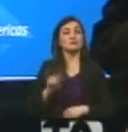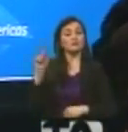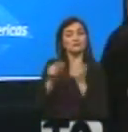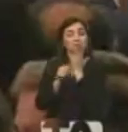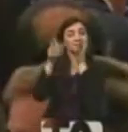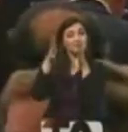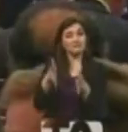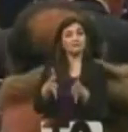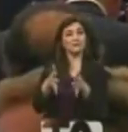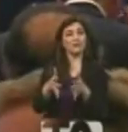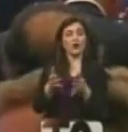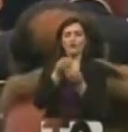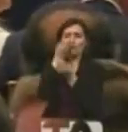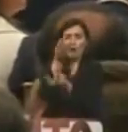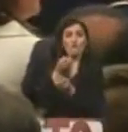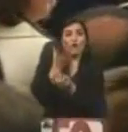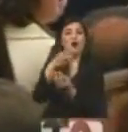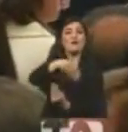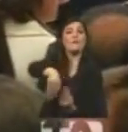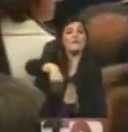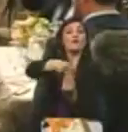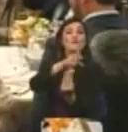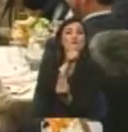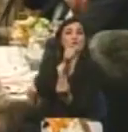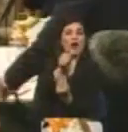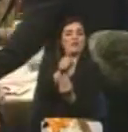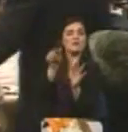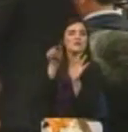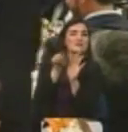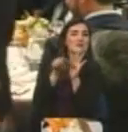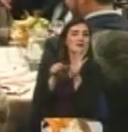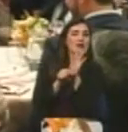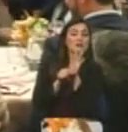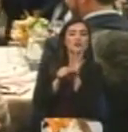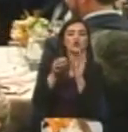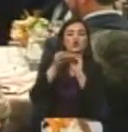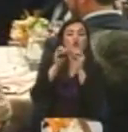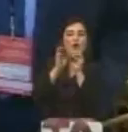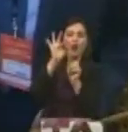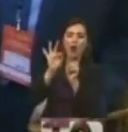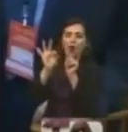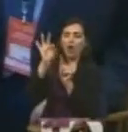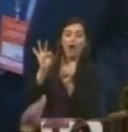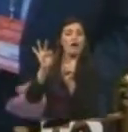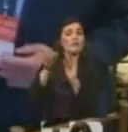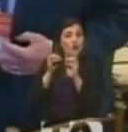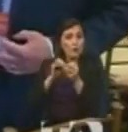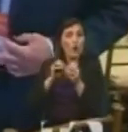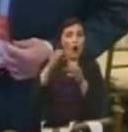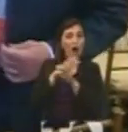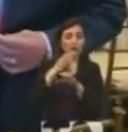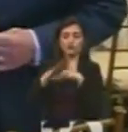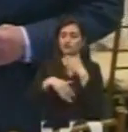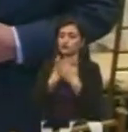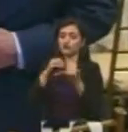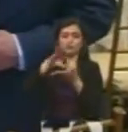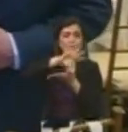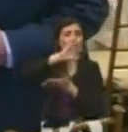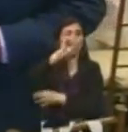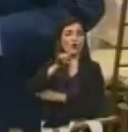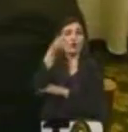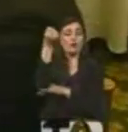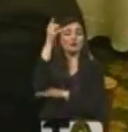estos temas a los inversionistas privados, que detallará con cifras este jueves en la Asamblea, como muestra de que el gobierno empieza a